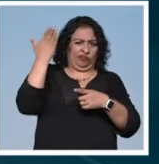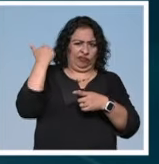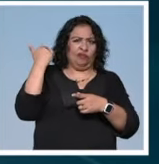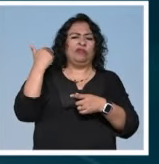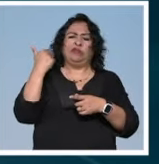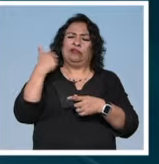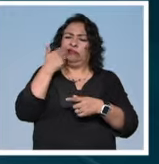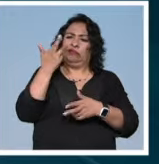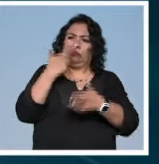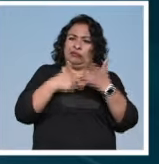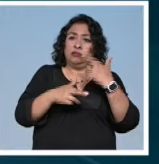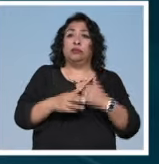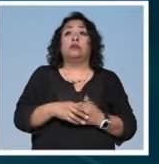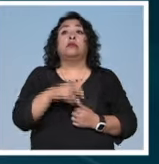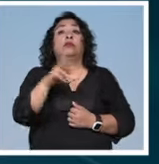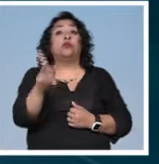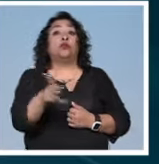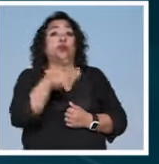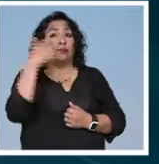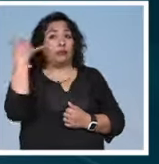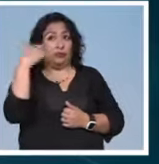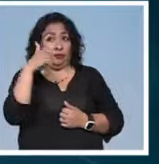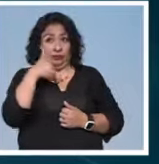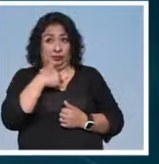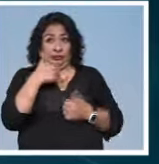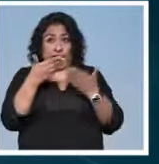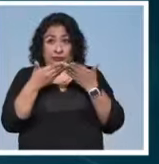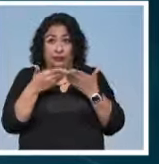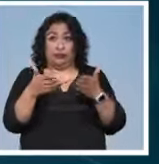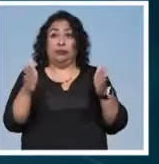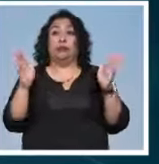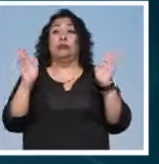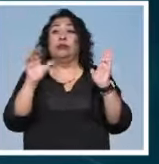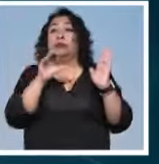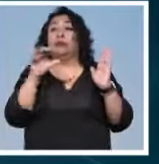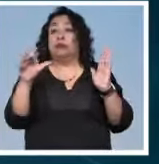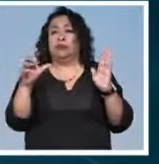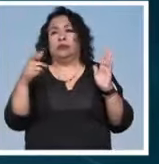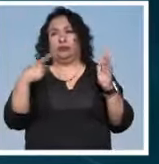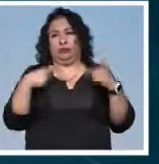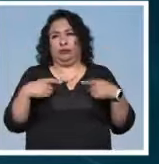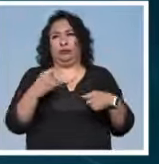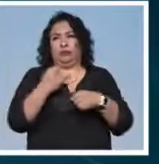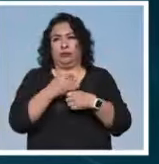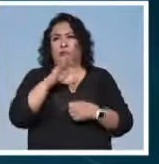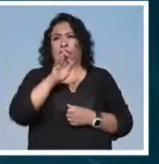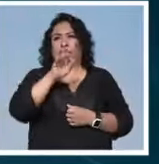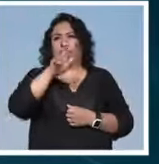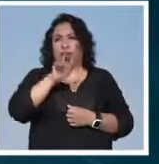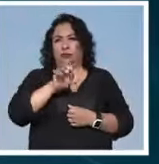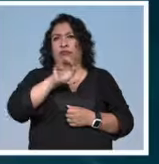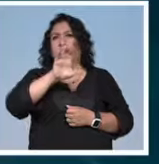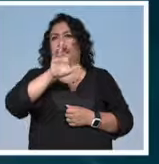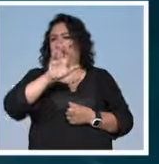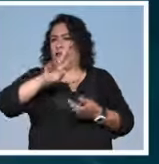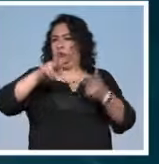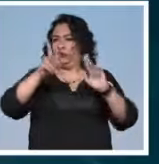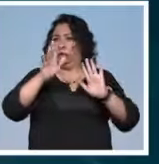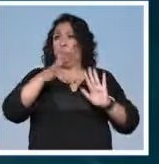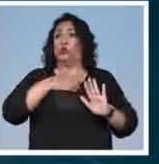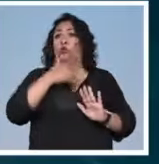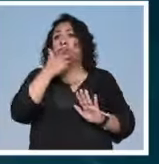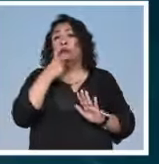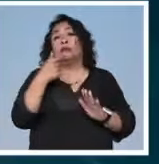objeto. El pueblo de Yucatán, el que a mí me abrió paso hacia el personaje Felipe Carrillo Puerto, y no al revés. Yo no soy un hombre